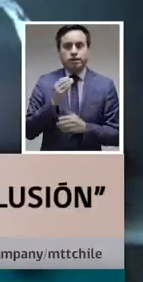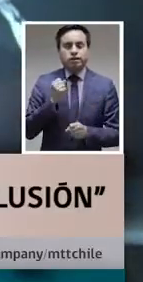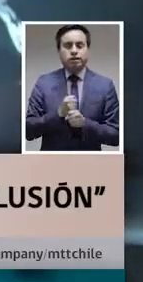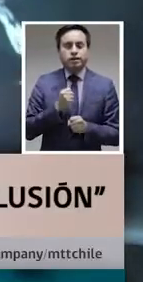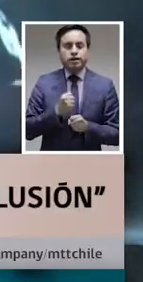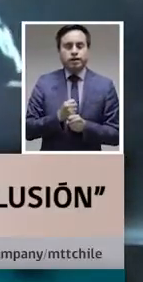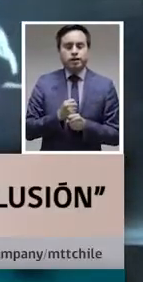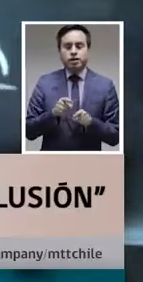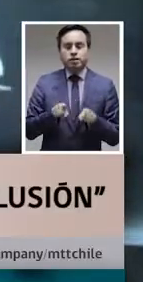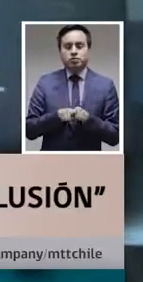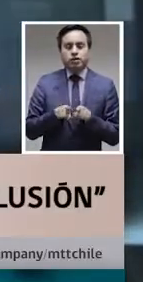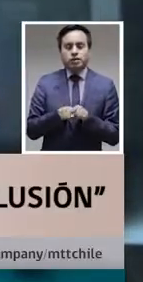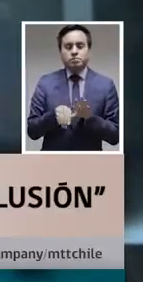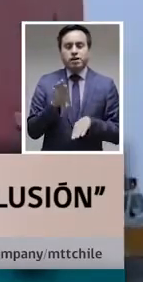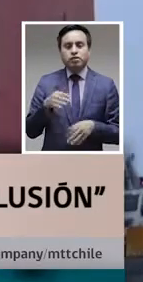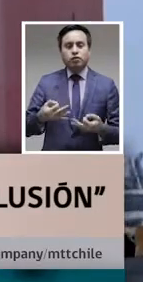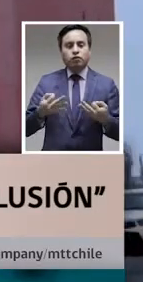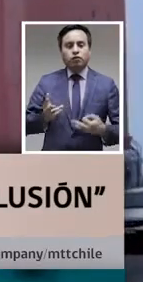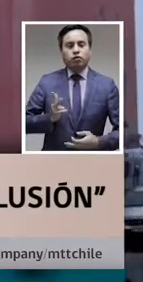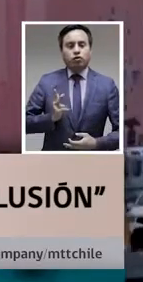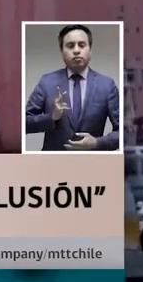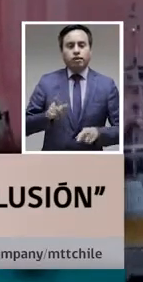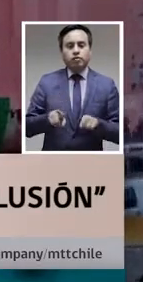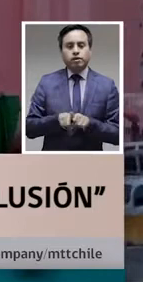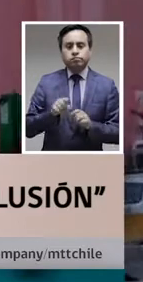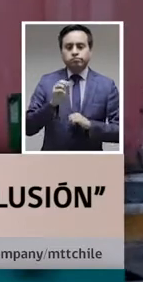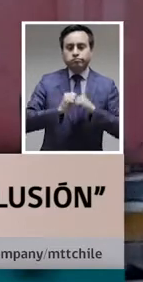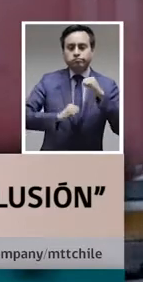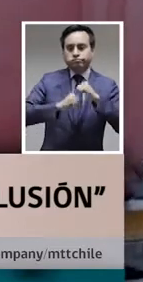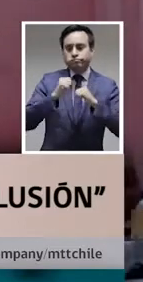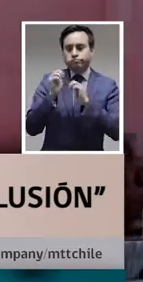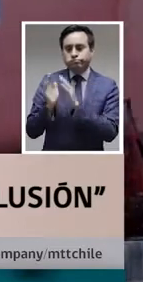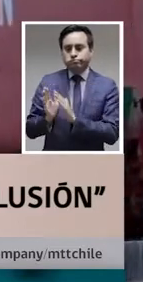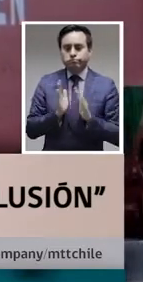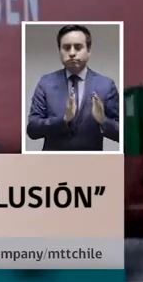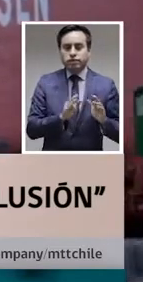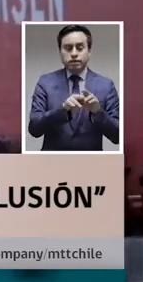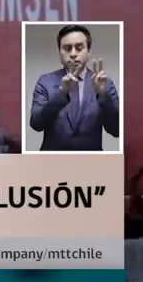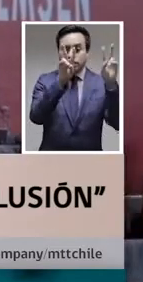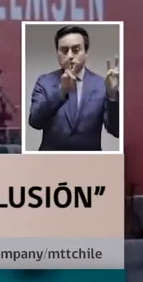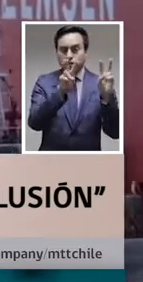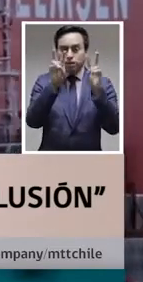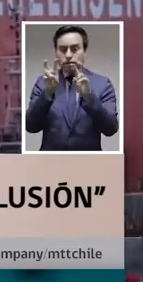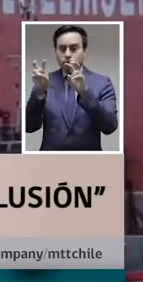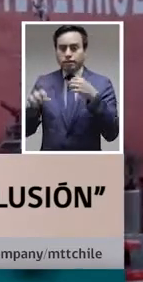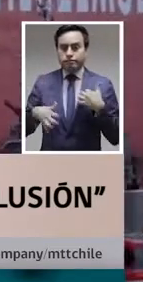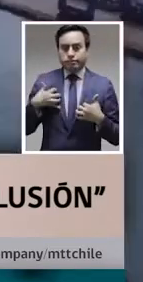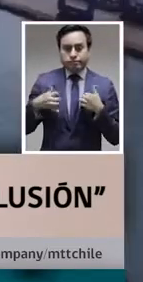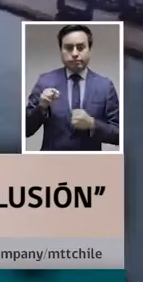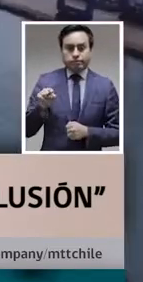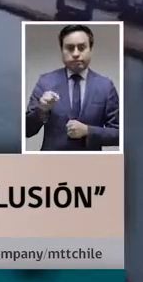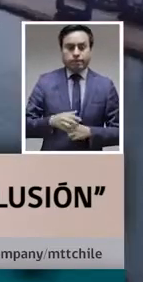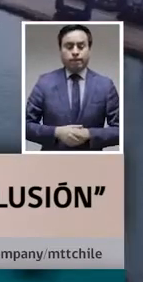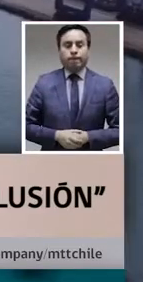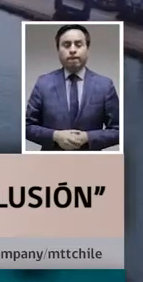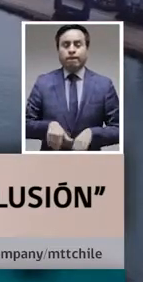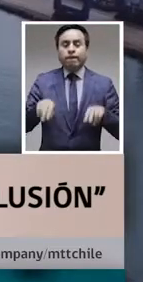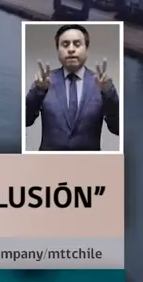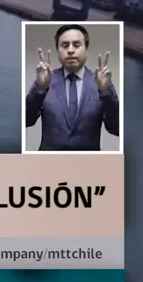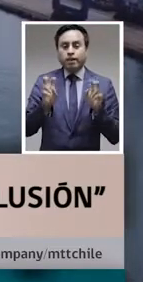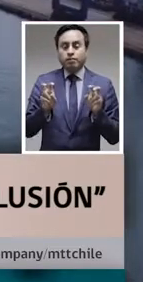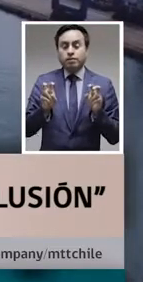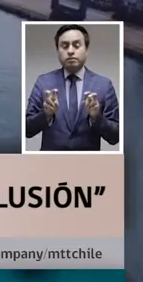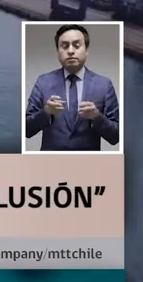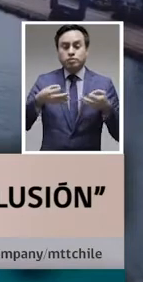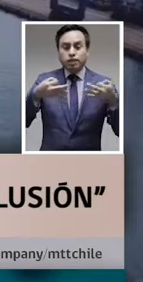trabajar de manera más formal y más estructurada sobre los temas que los aquejan, tanto temas de